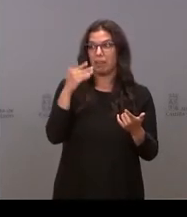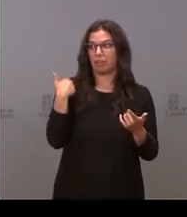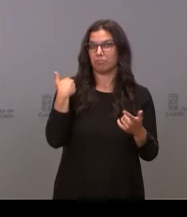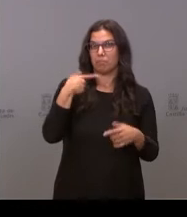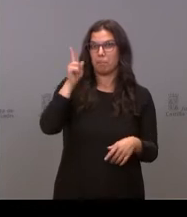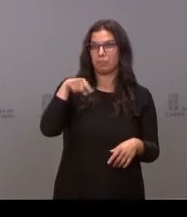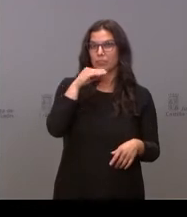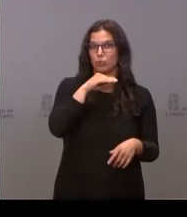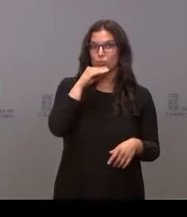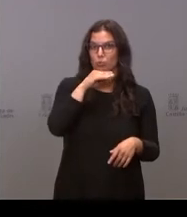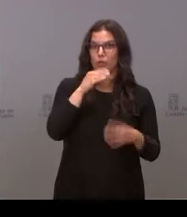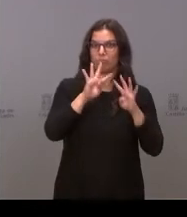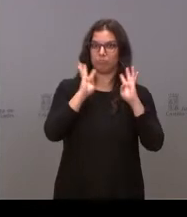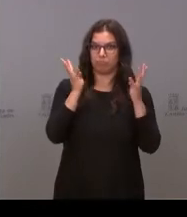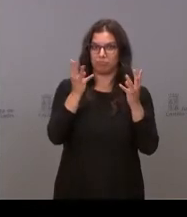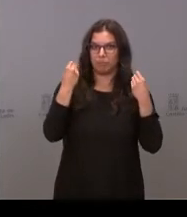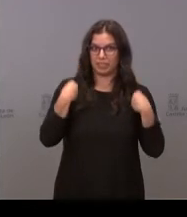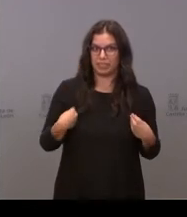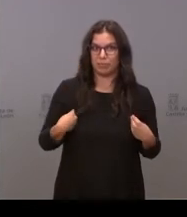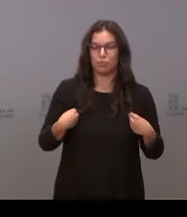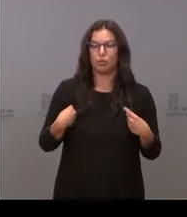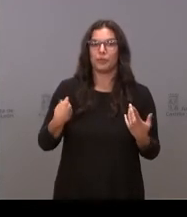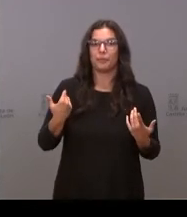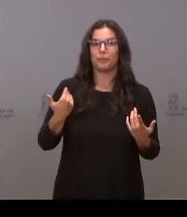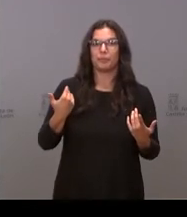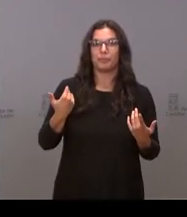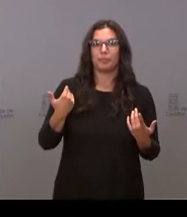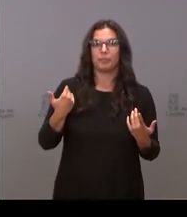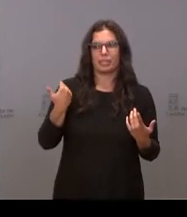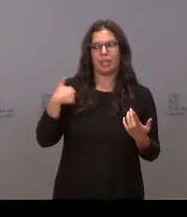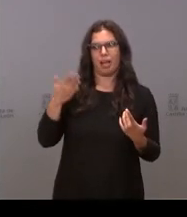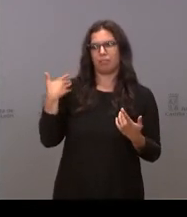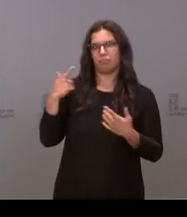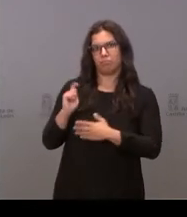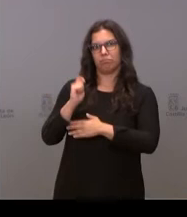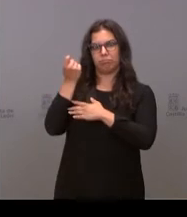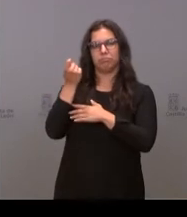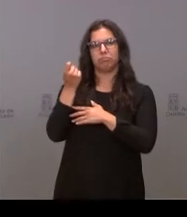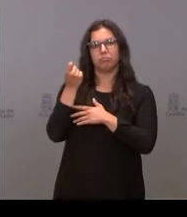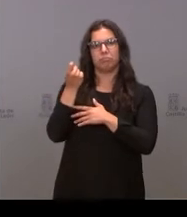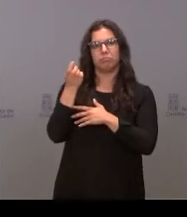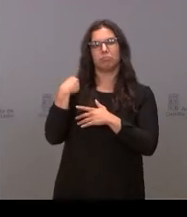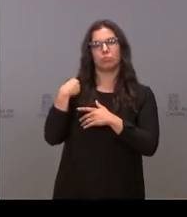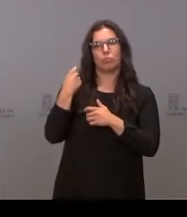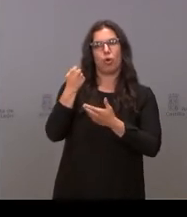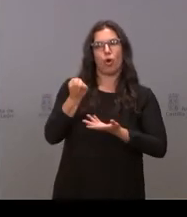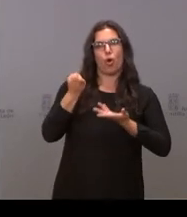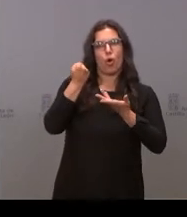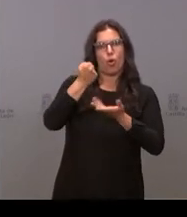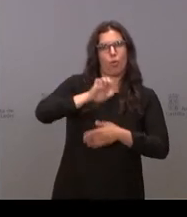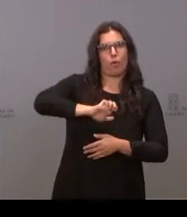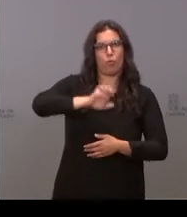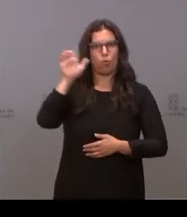reunidos. Y bueno, pues ya una gesta importante, ganar una Copa de Europa es